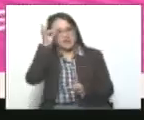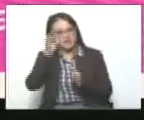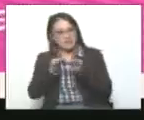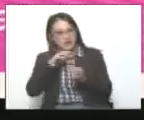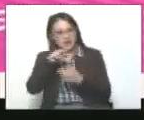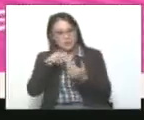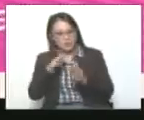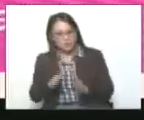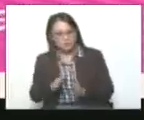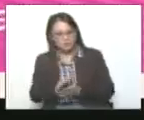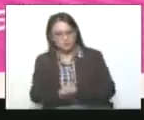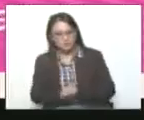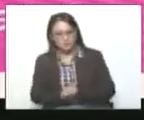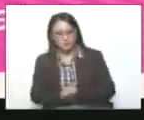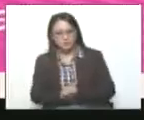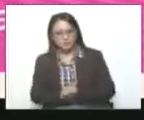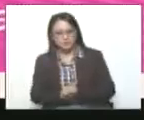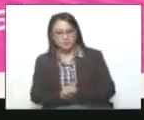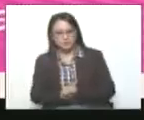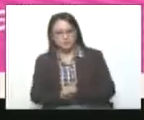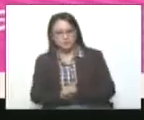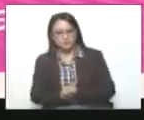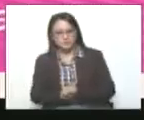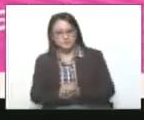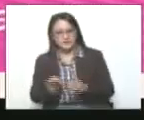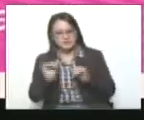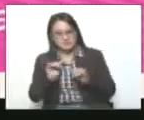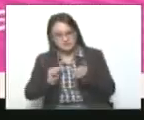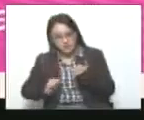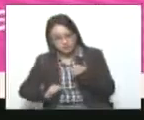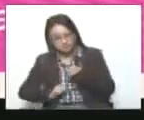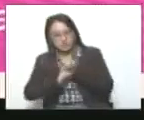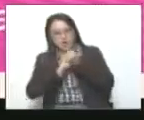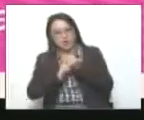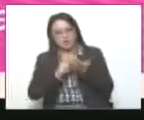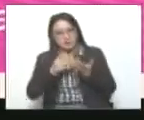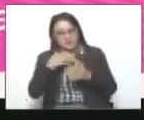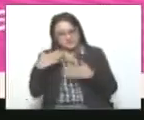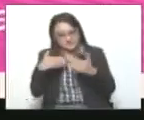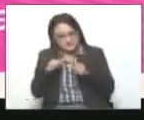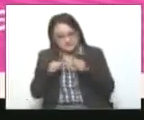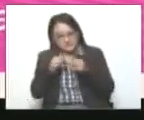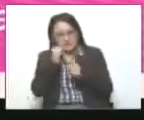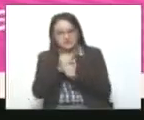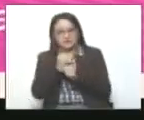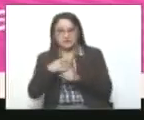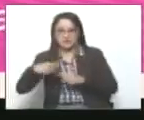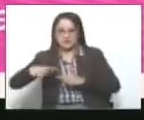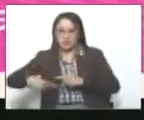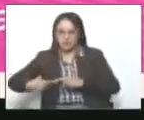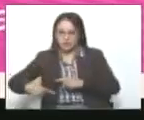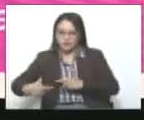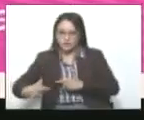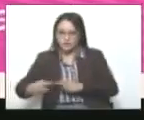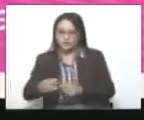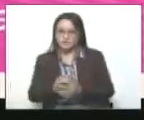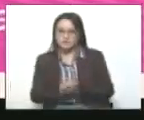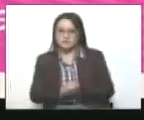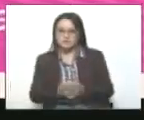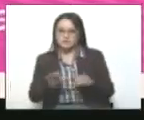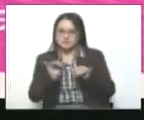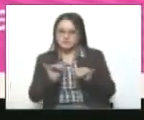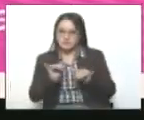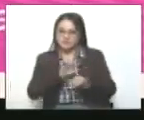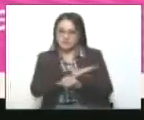patria, con el mismo empuje energético para trabajar todos los días, con el mismo